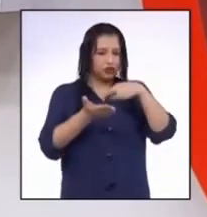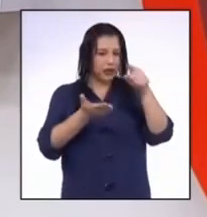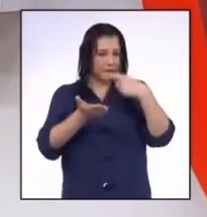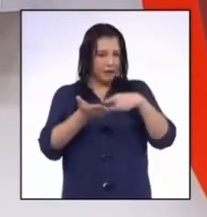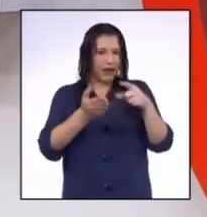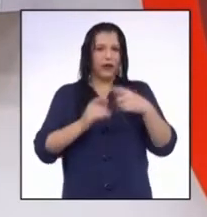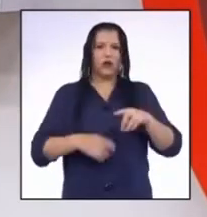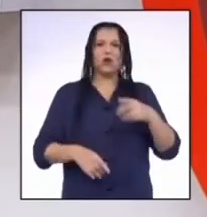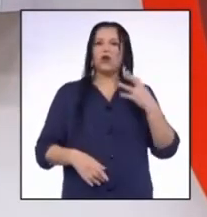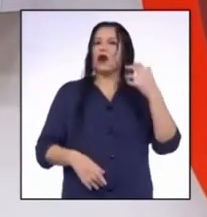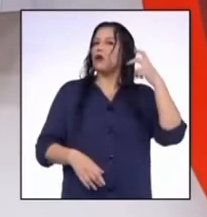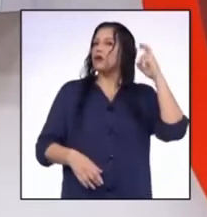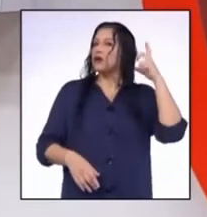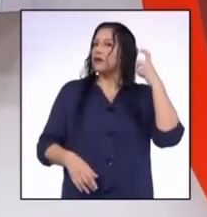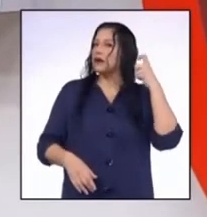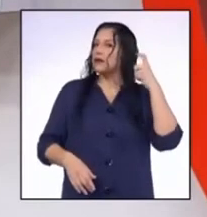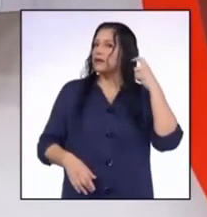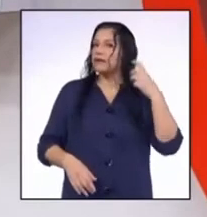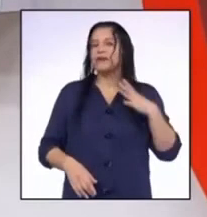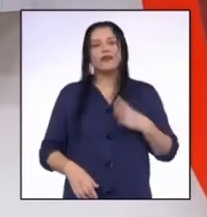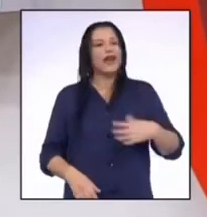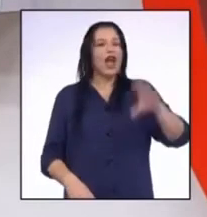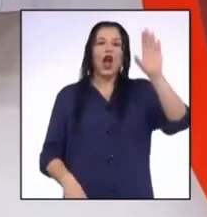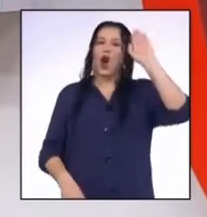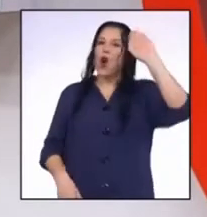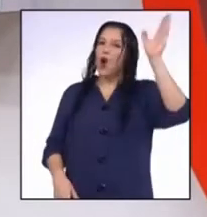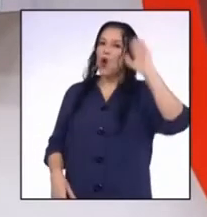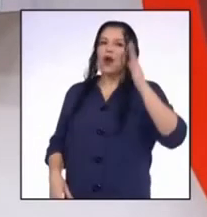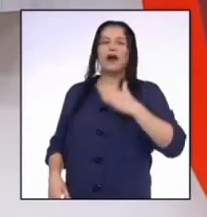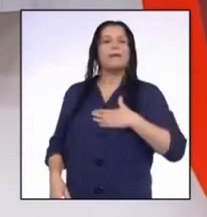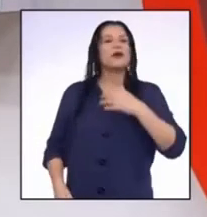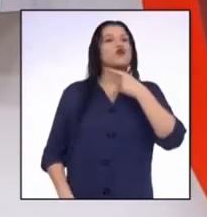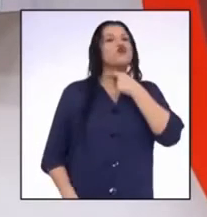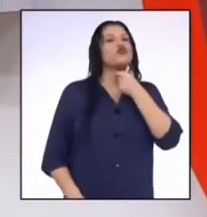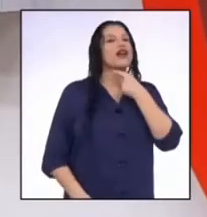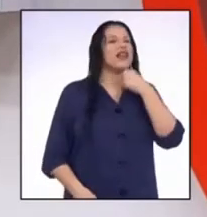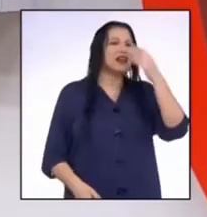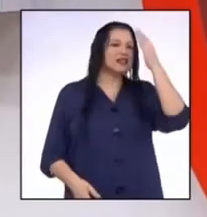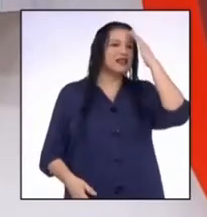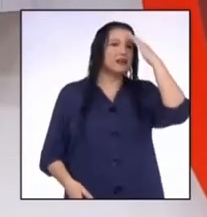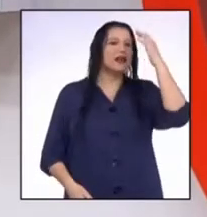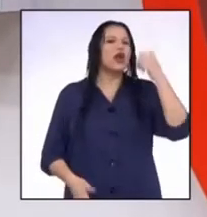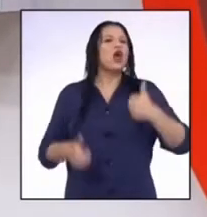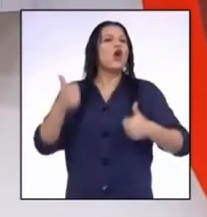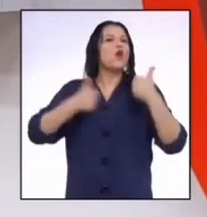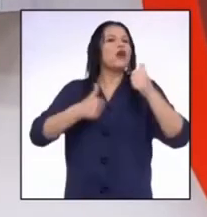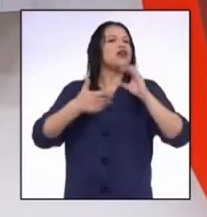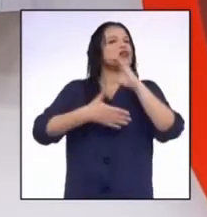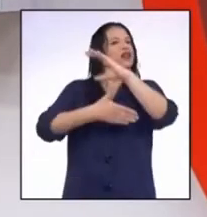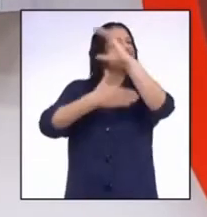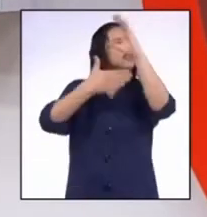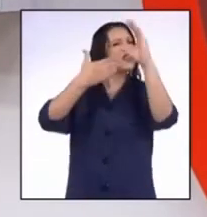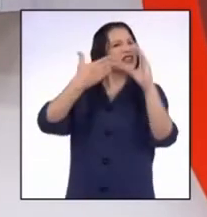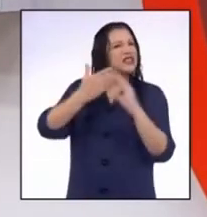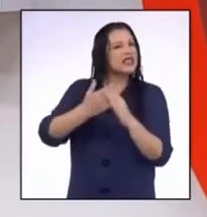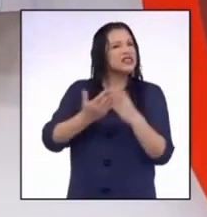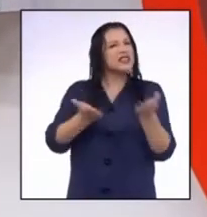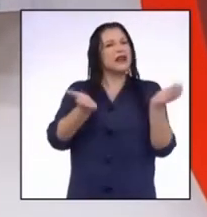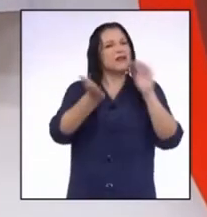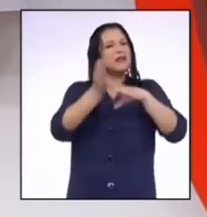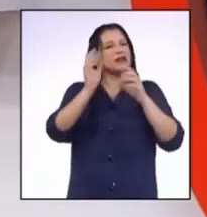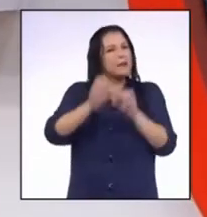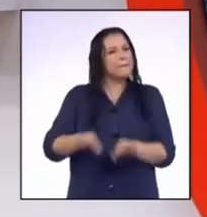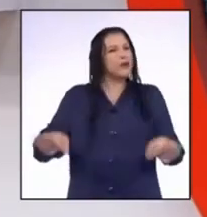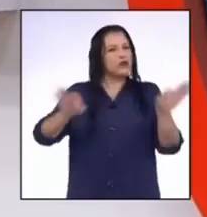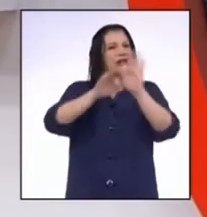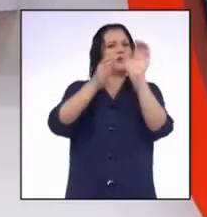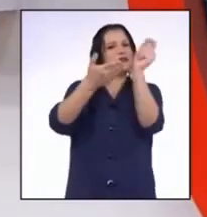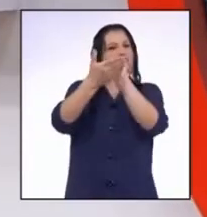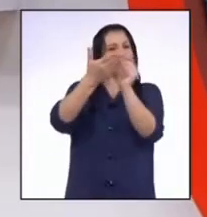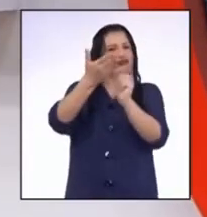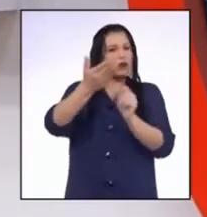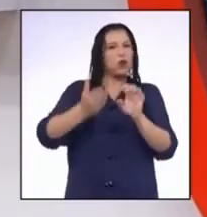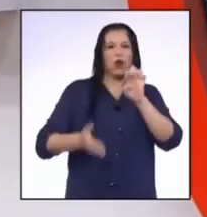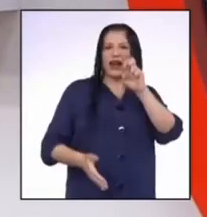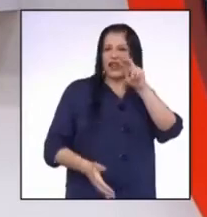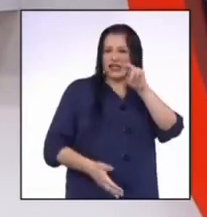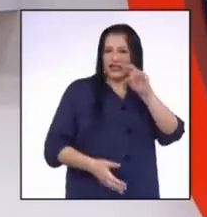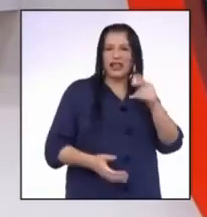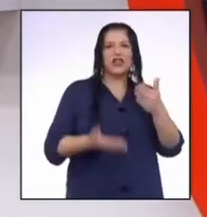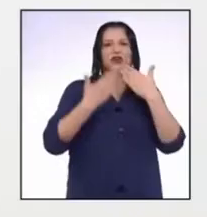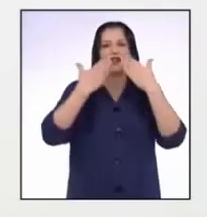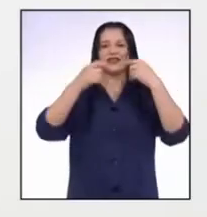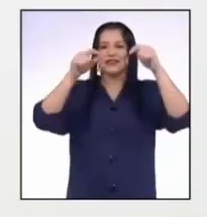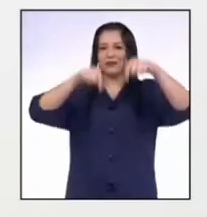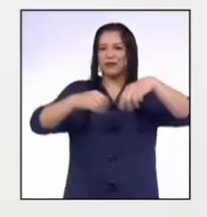pregunta. Vamos a escucharla. Hola, me gustaría saber cuáles son las características principales de un ensayo. Gracias